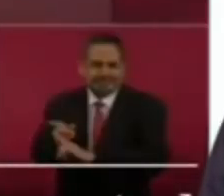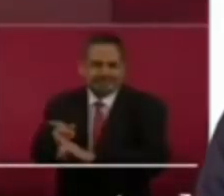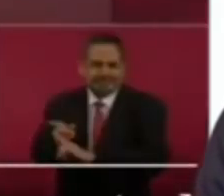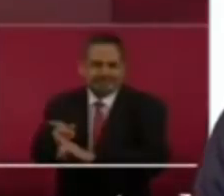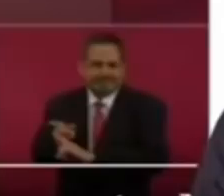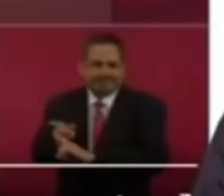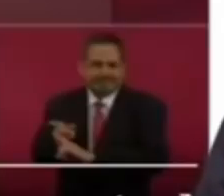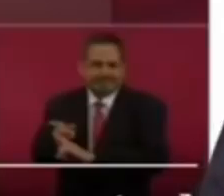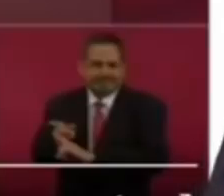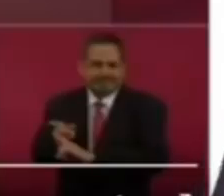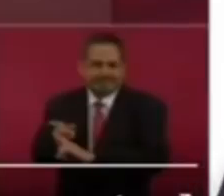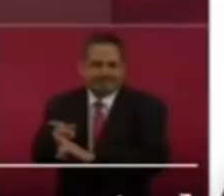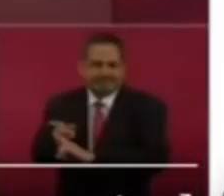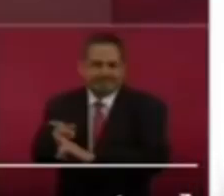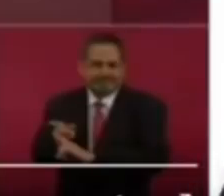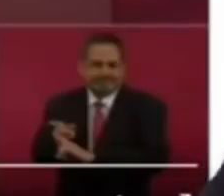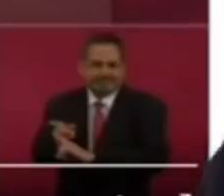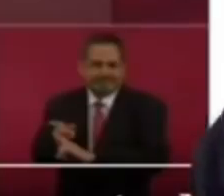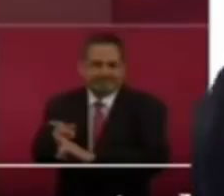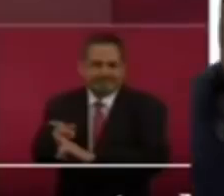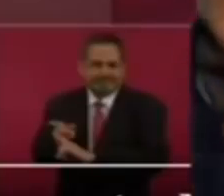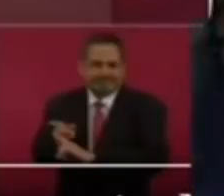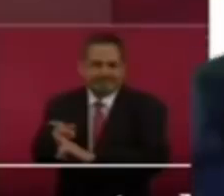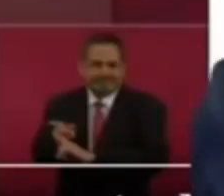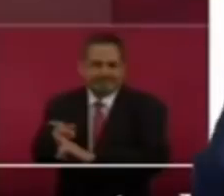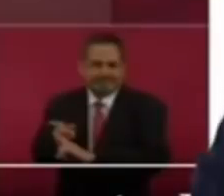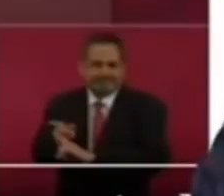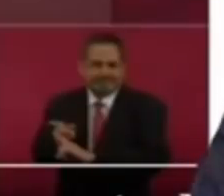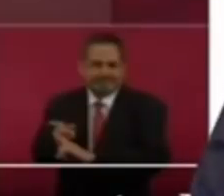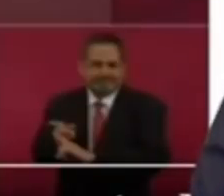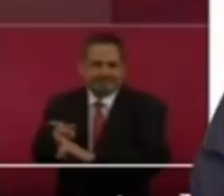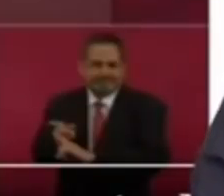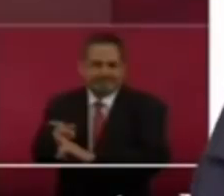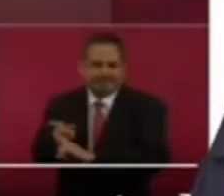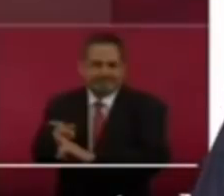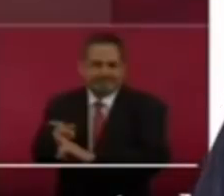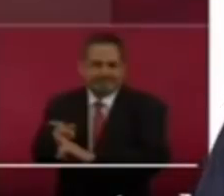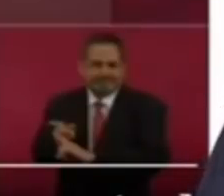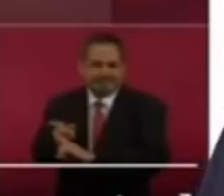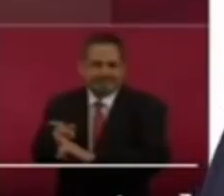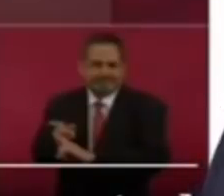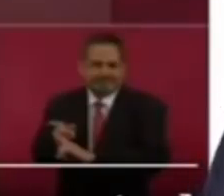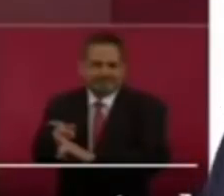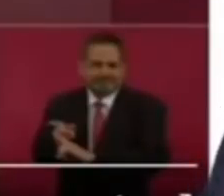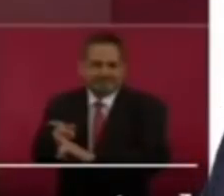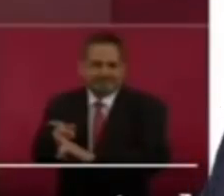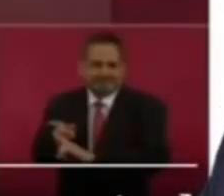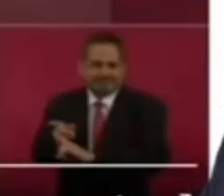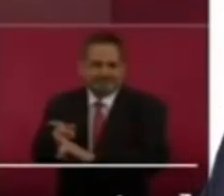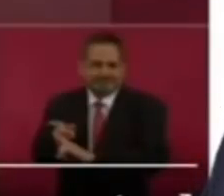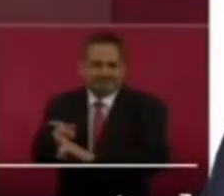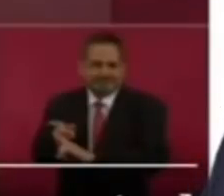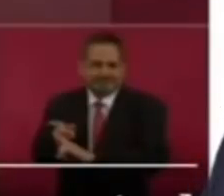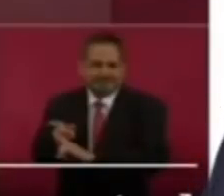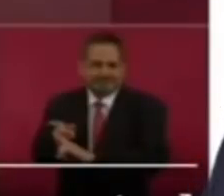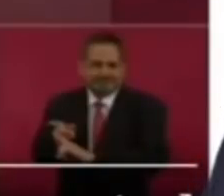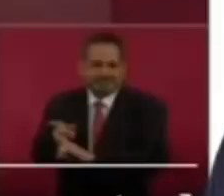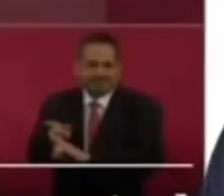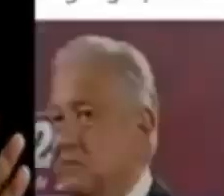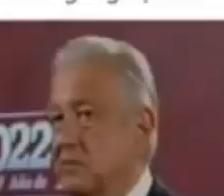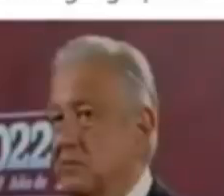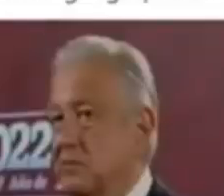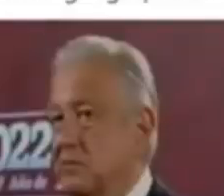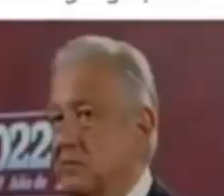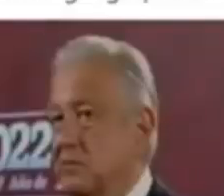con lo que dice presidente es muy cierto y les voy a decir algo el presidente no habla nada más por hablar cuando el presidente dice